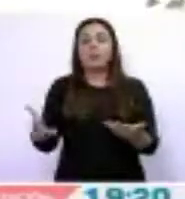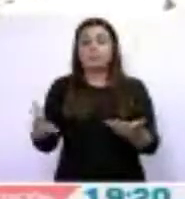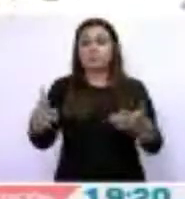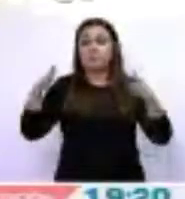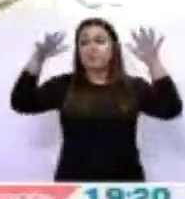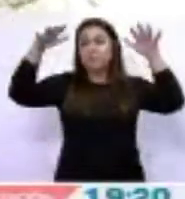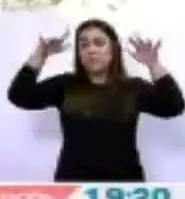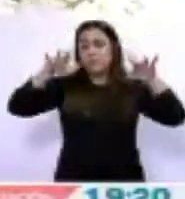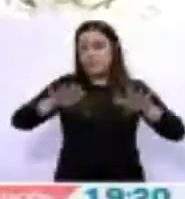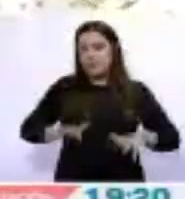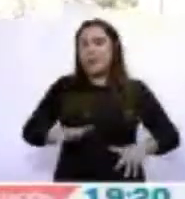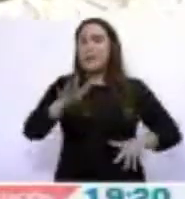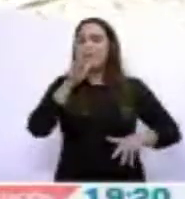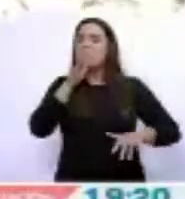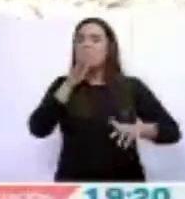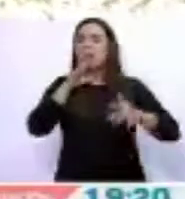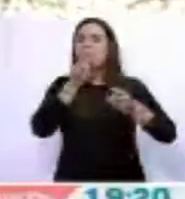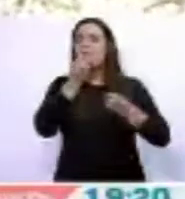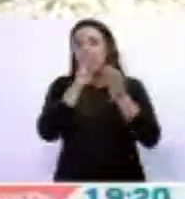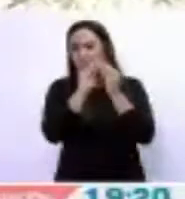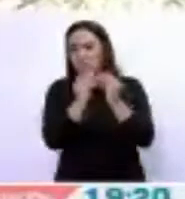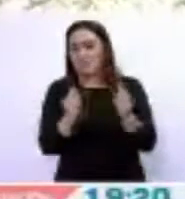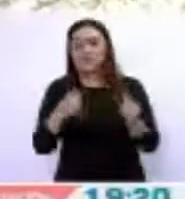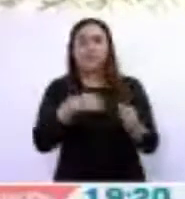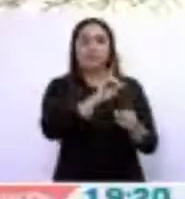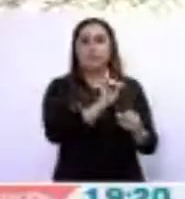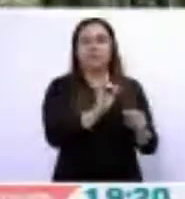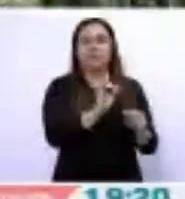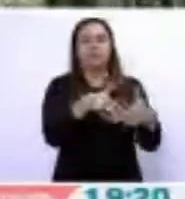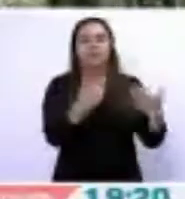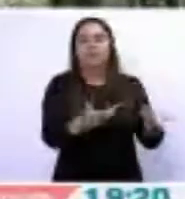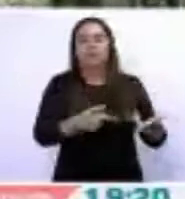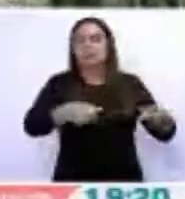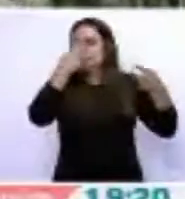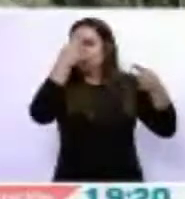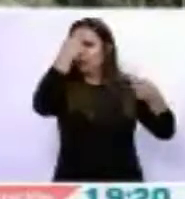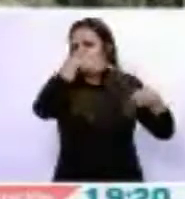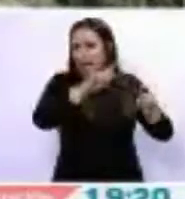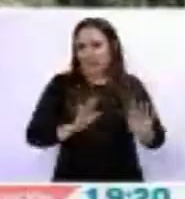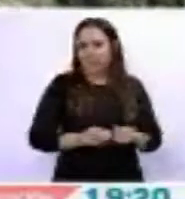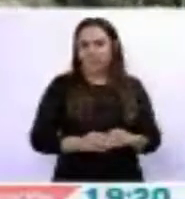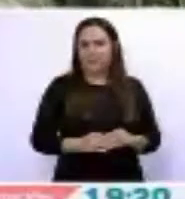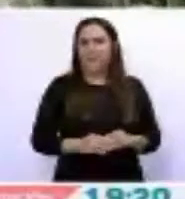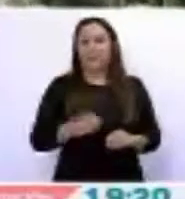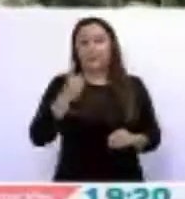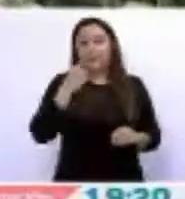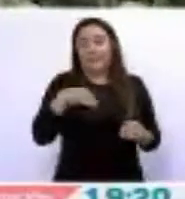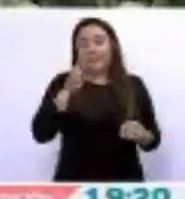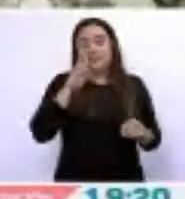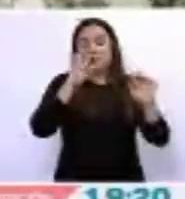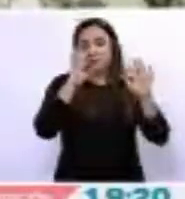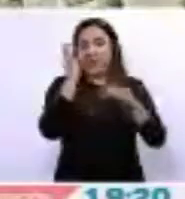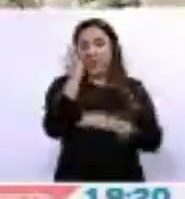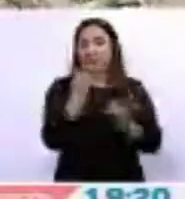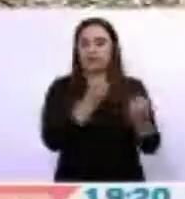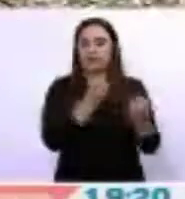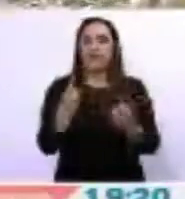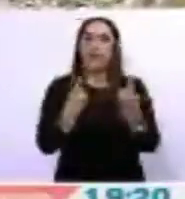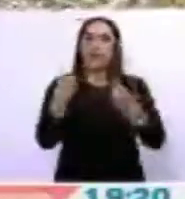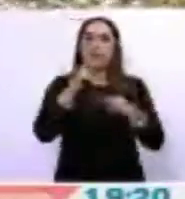de pétalos, estas flores. Yo no voy a tocarlas, voy a dejar que caigan por su propio peso, ¿vale? Pero ya ves tú cómo están estos árboles ya totalmente florecidos, muchos al